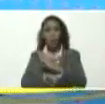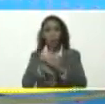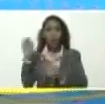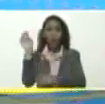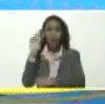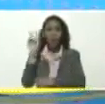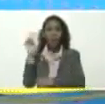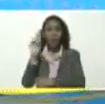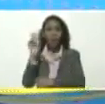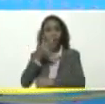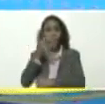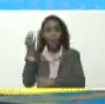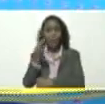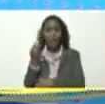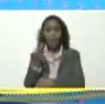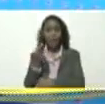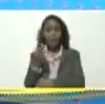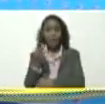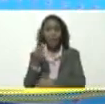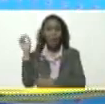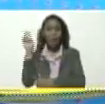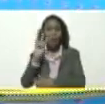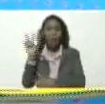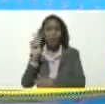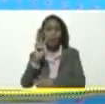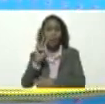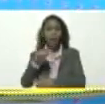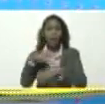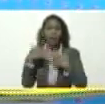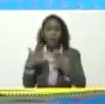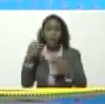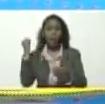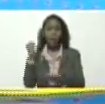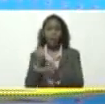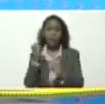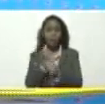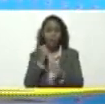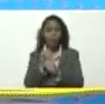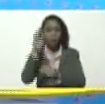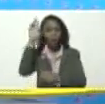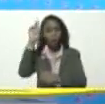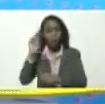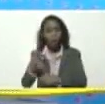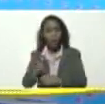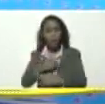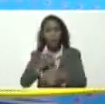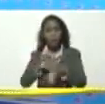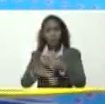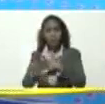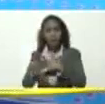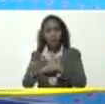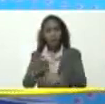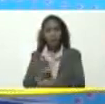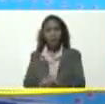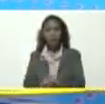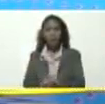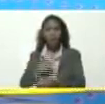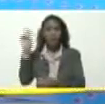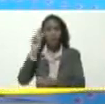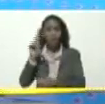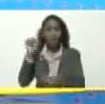Venezuela real, con la Venezuela que trabaja, que todos los días sale a la faena, la Venezuela